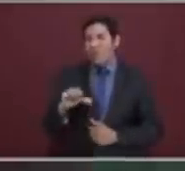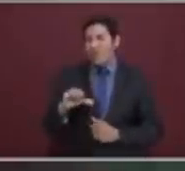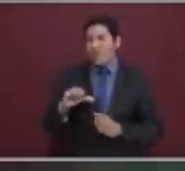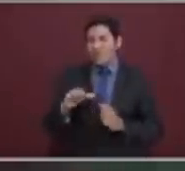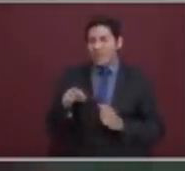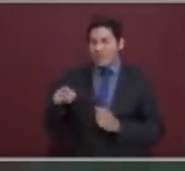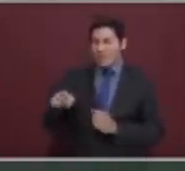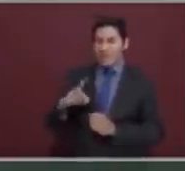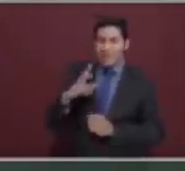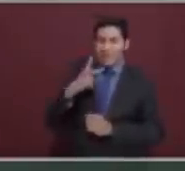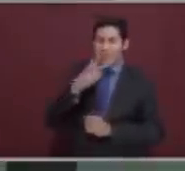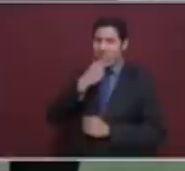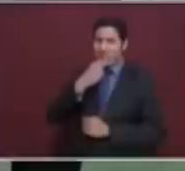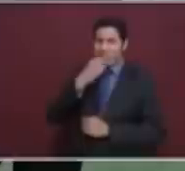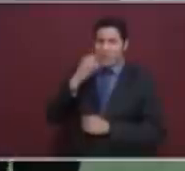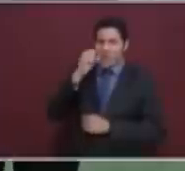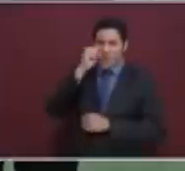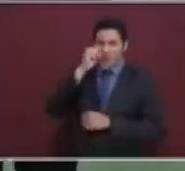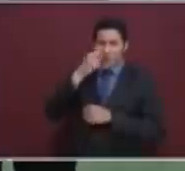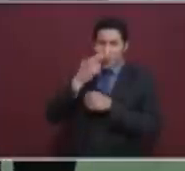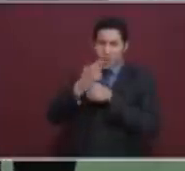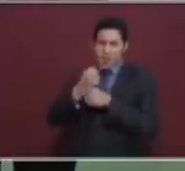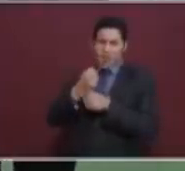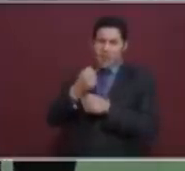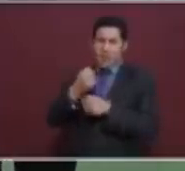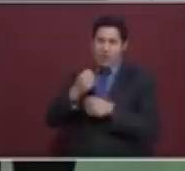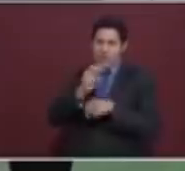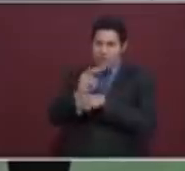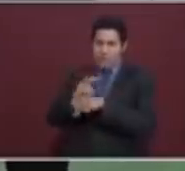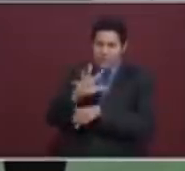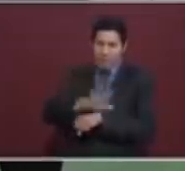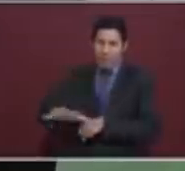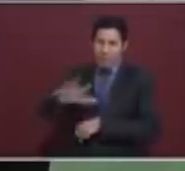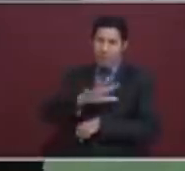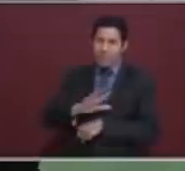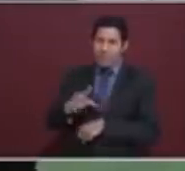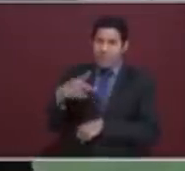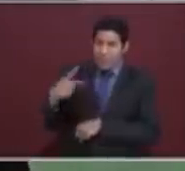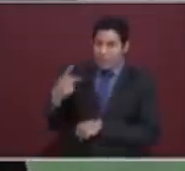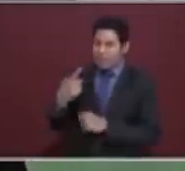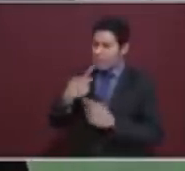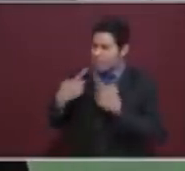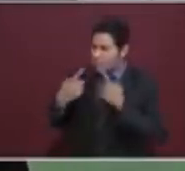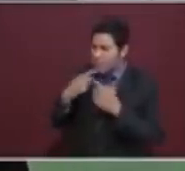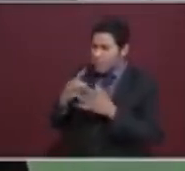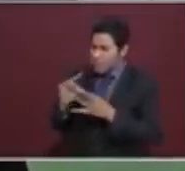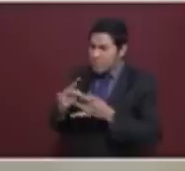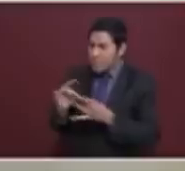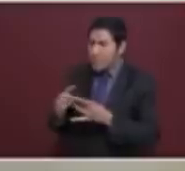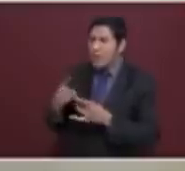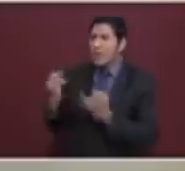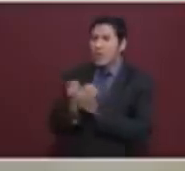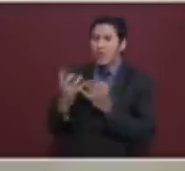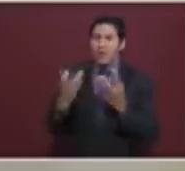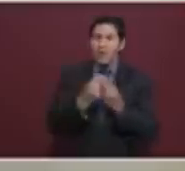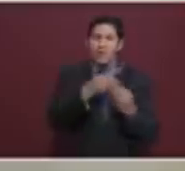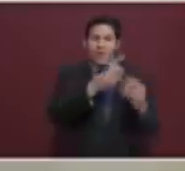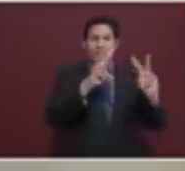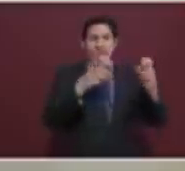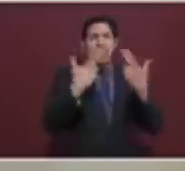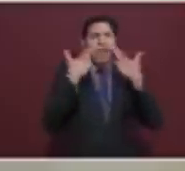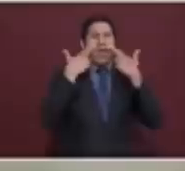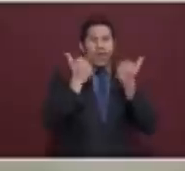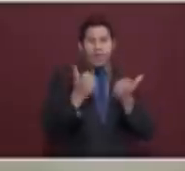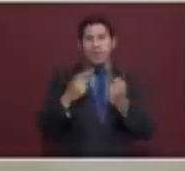secretario de seguridad pública para que com el secretario de hacienda la